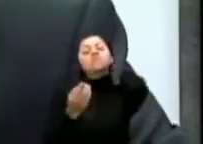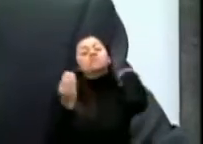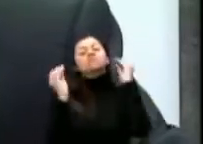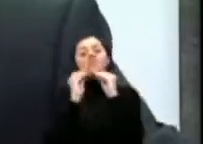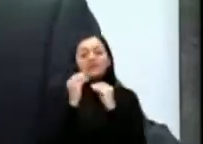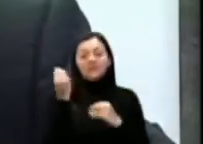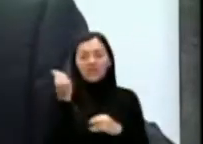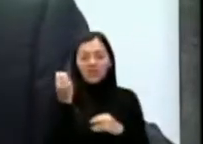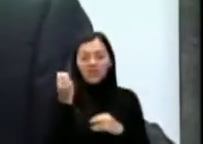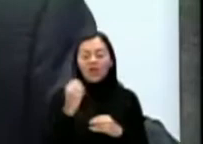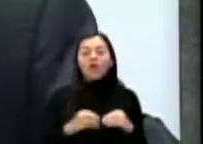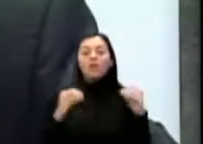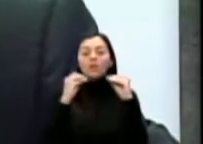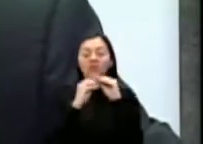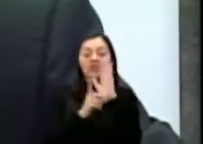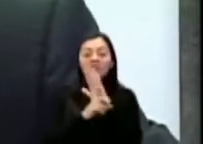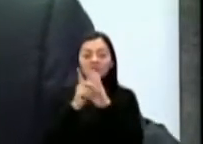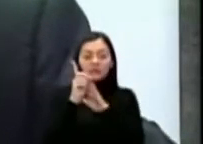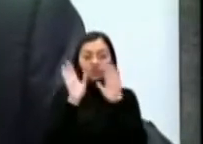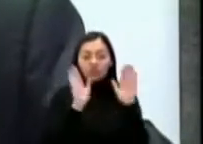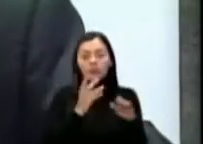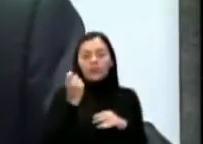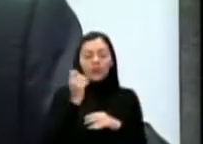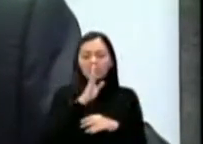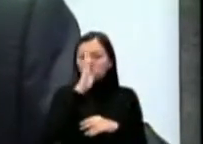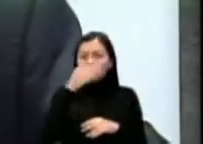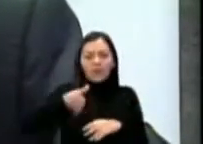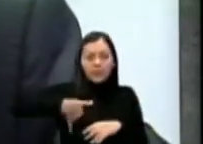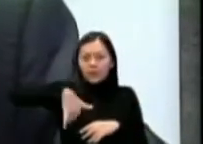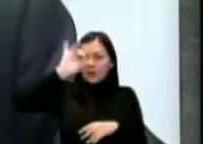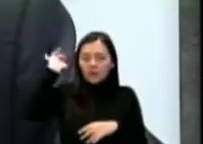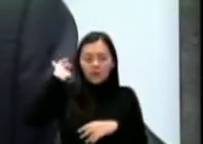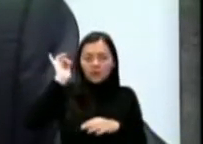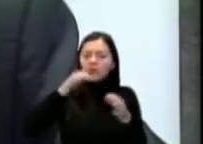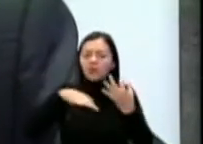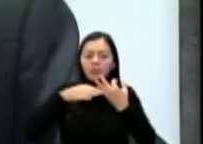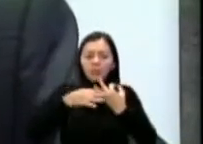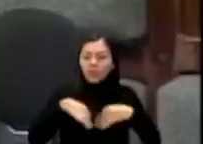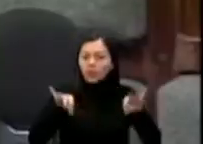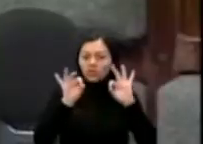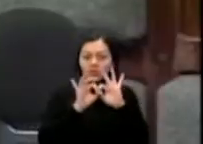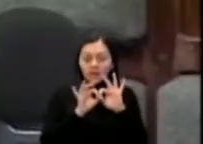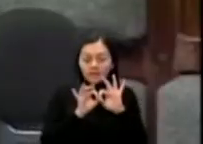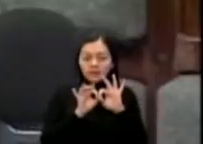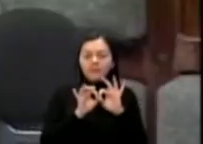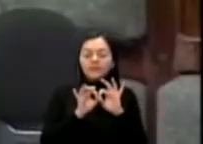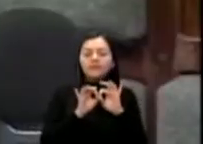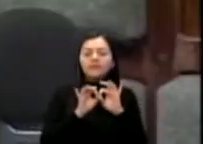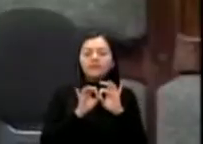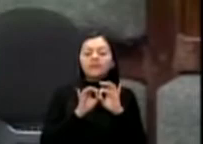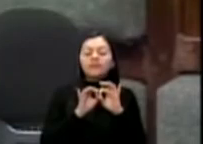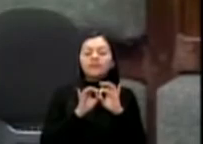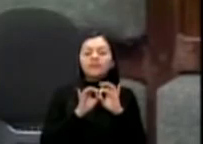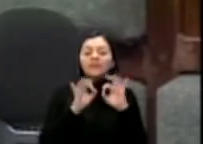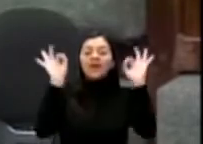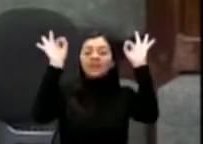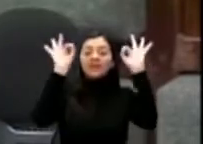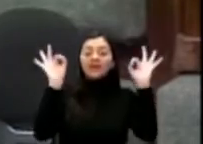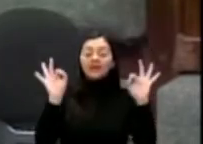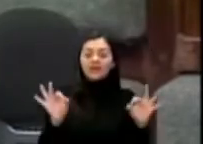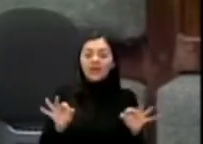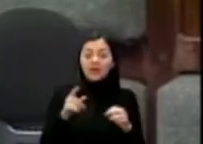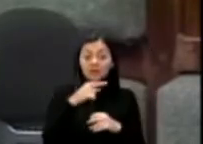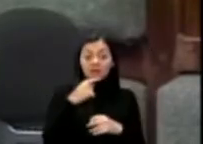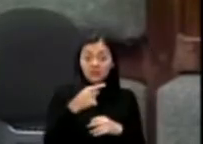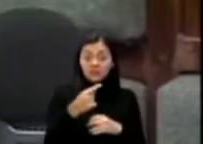para desarrollo local por siempre son muy importantes porque es energía renovable ustedes recuerden que usted no se gasta el